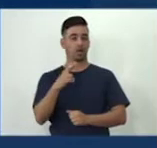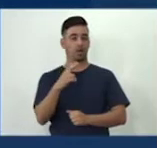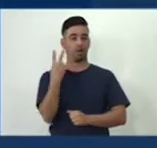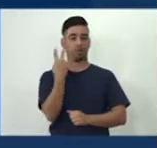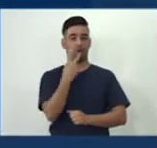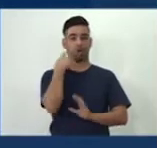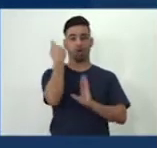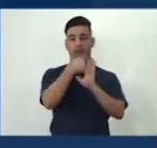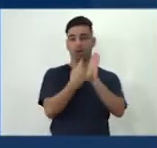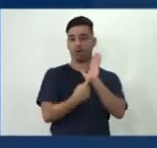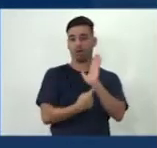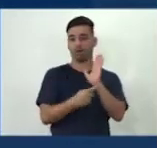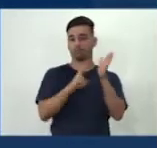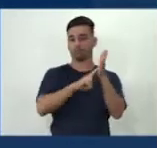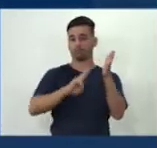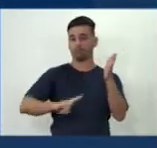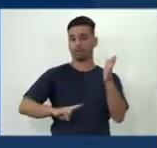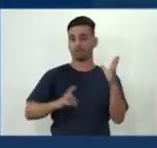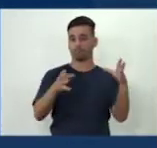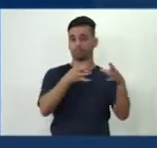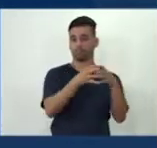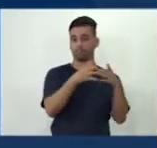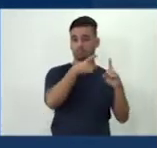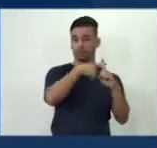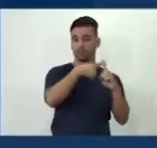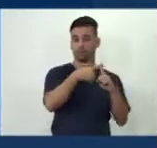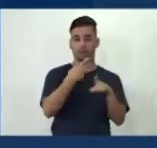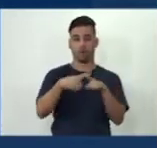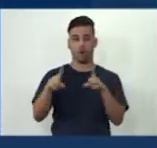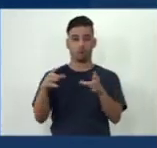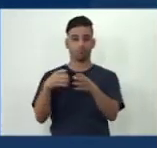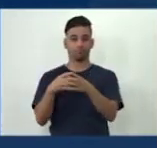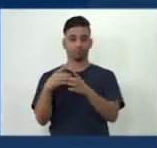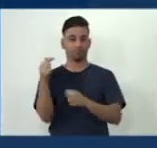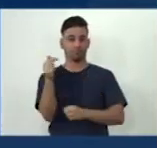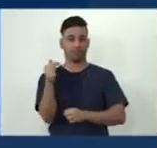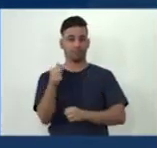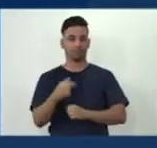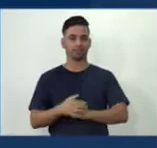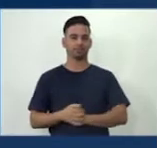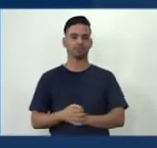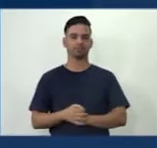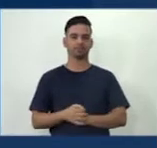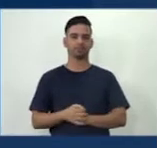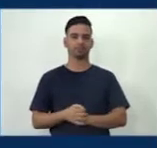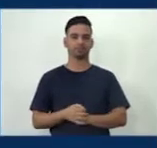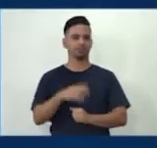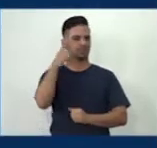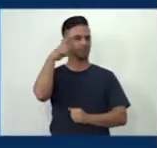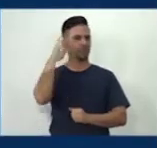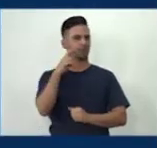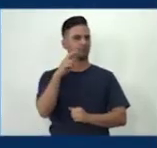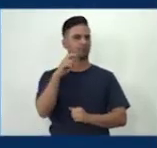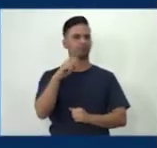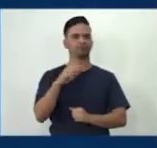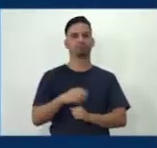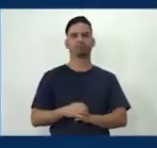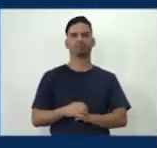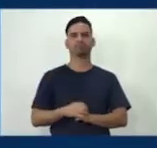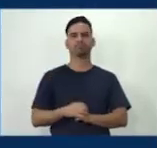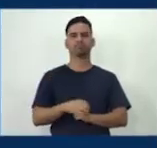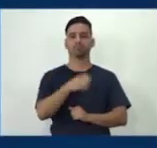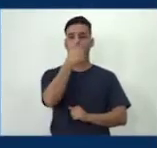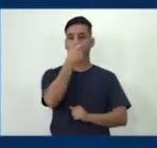Recordamos que existían dos tipos de cargas eléctricas, las positivas y las negativas. A partir de tres